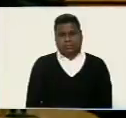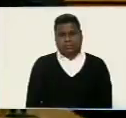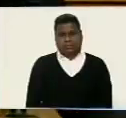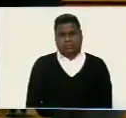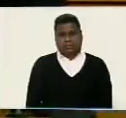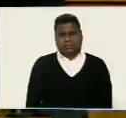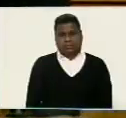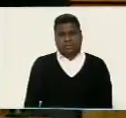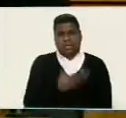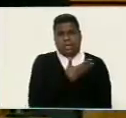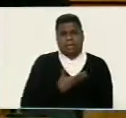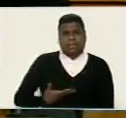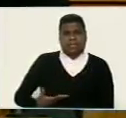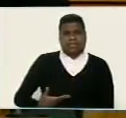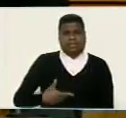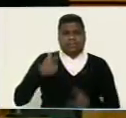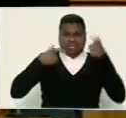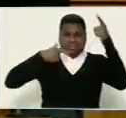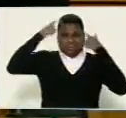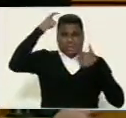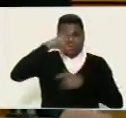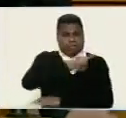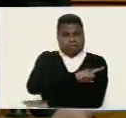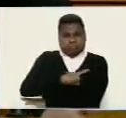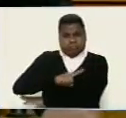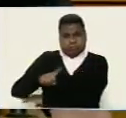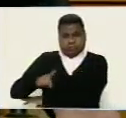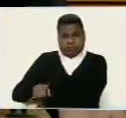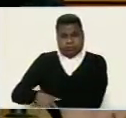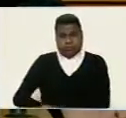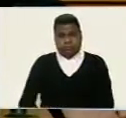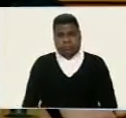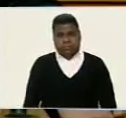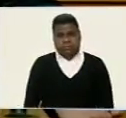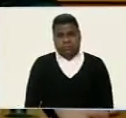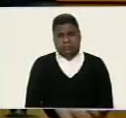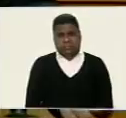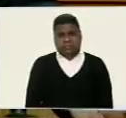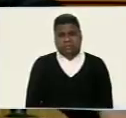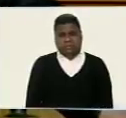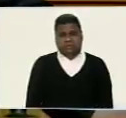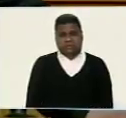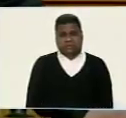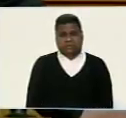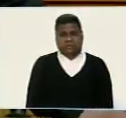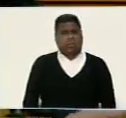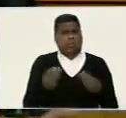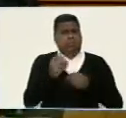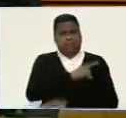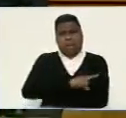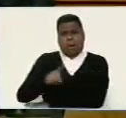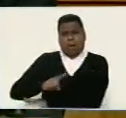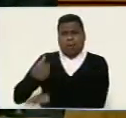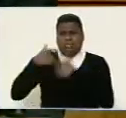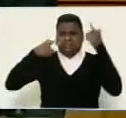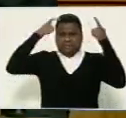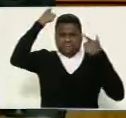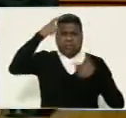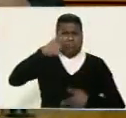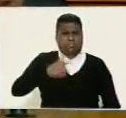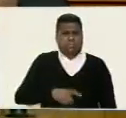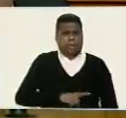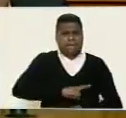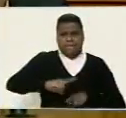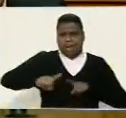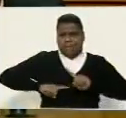Presidente Chávez nos dio muchas órdenes, decía María Alejandra. Muchas órdenes nos dio el comandante Chávez.